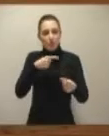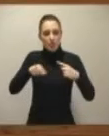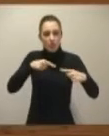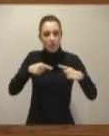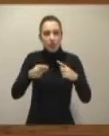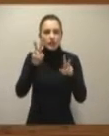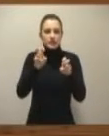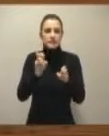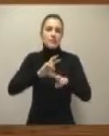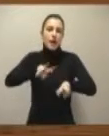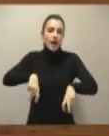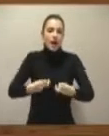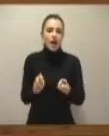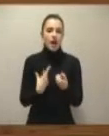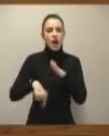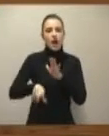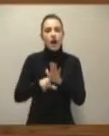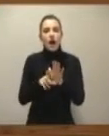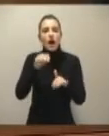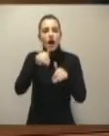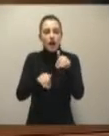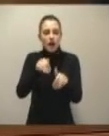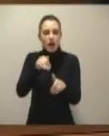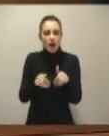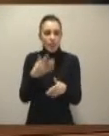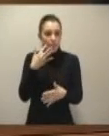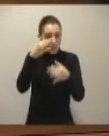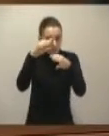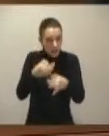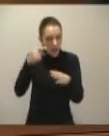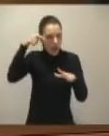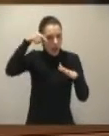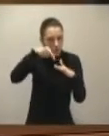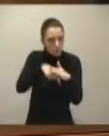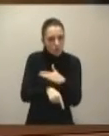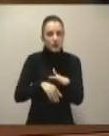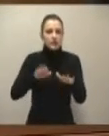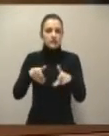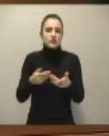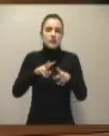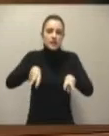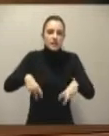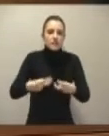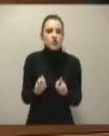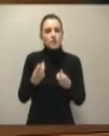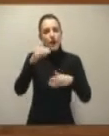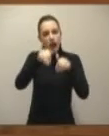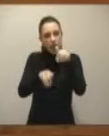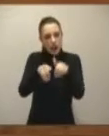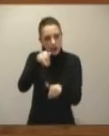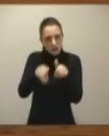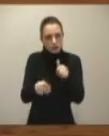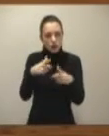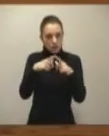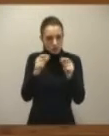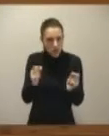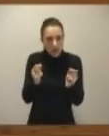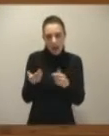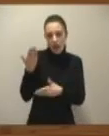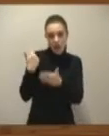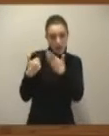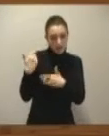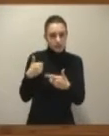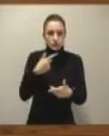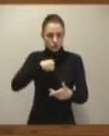de verdad, en serio y a fondo, sobre la reforma electoral asturiana, nos tenían dispuestos antes, nos